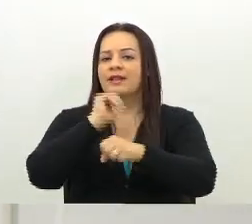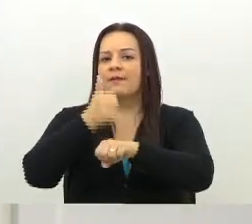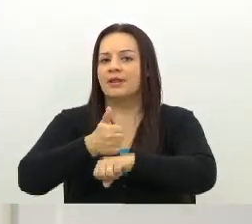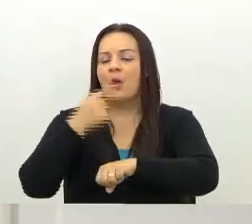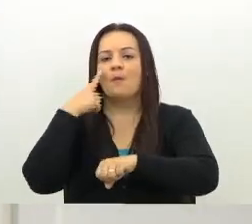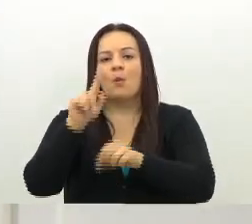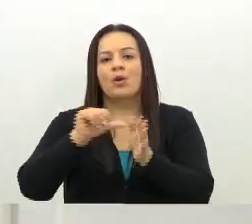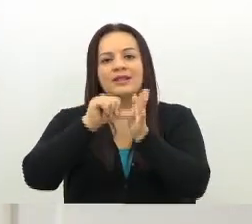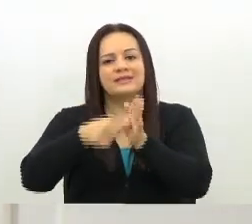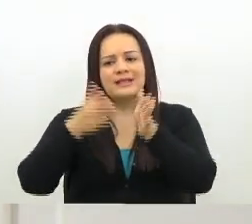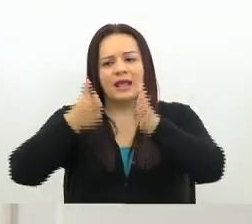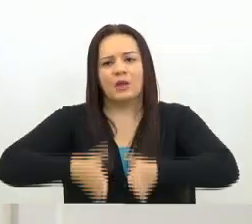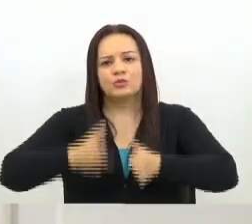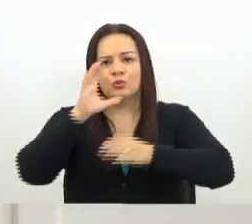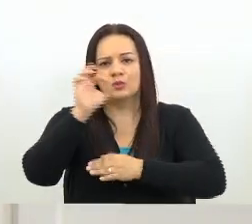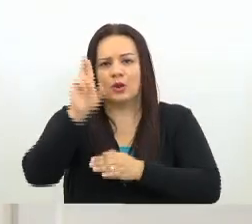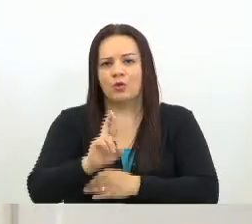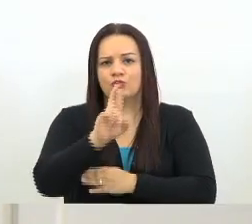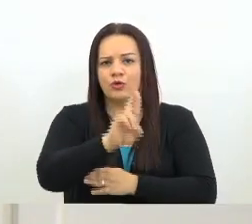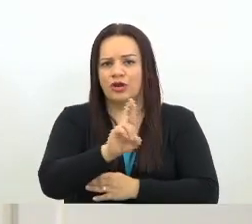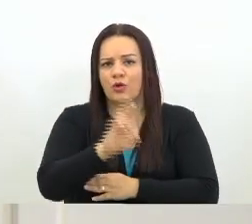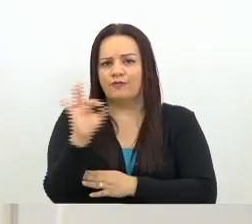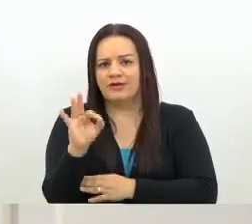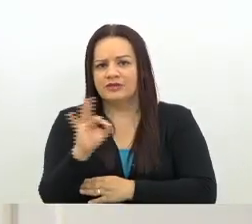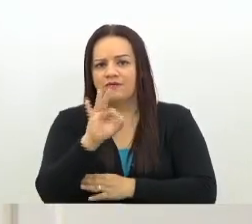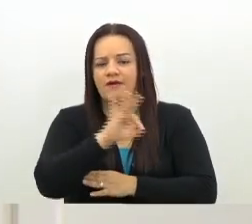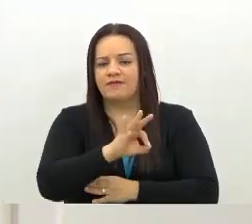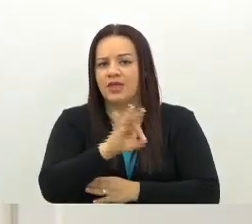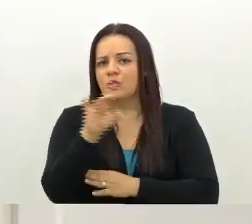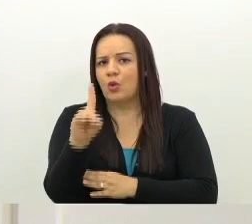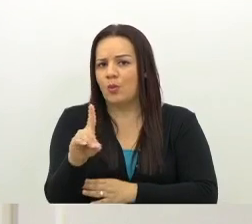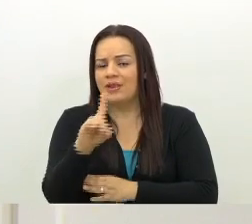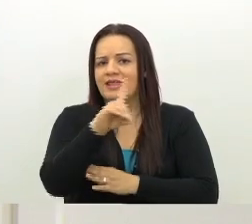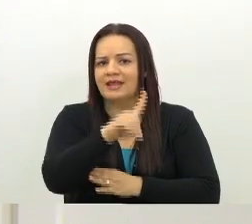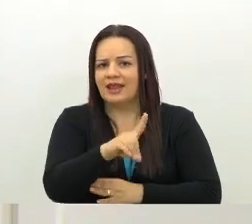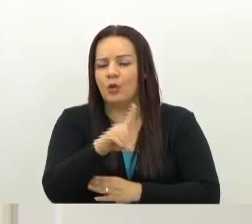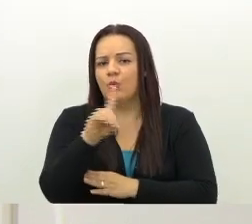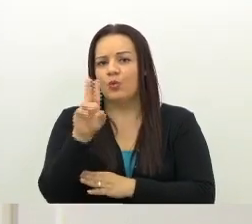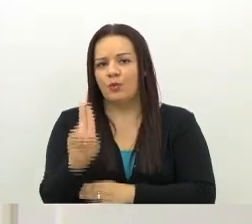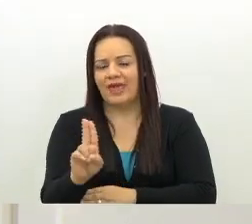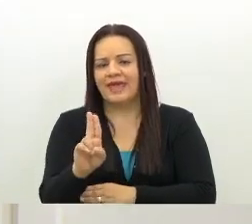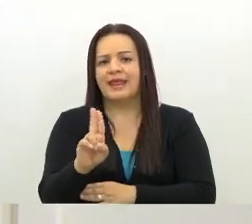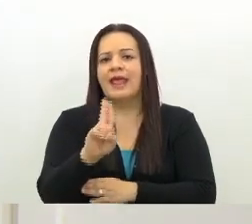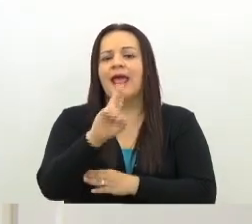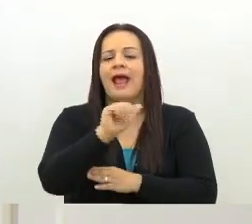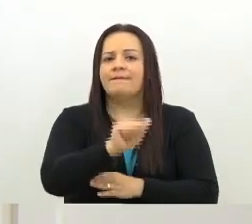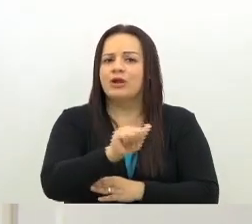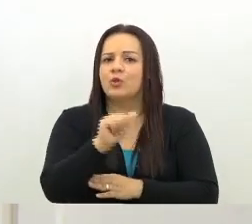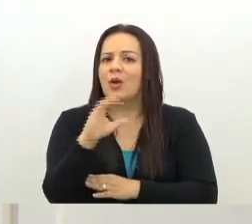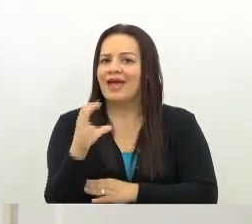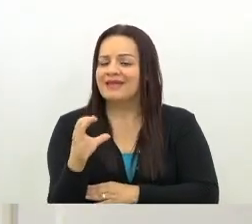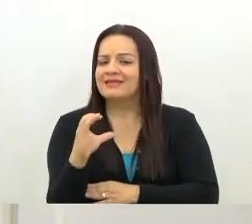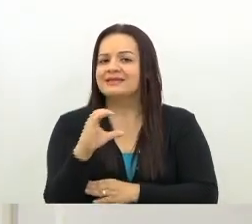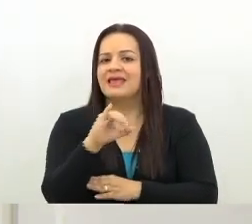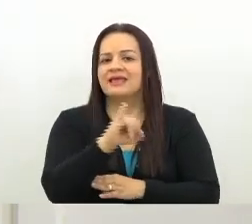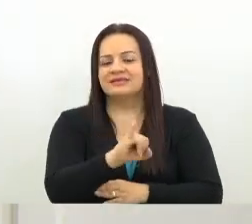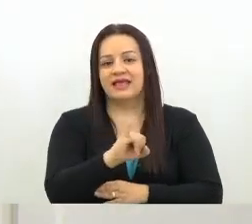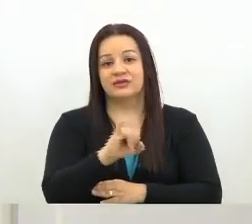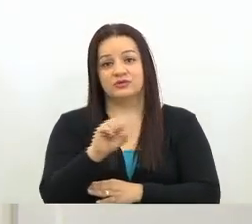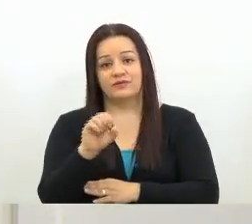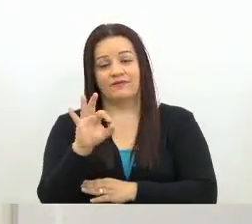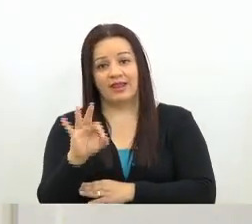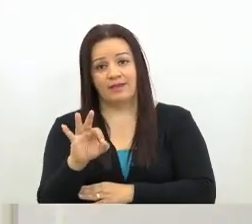destacados costarricenses como Rodrigo Facio, Fabián Dobles, Daniel Oduber, Alberto Cañas e Isaac Felipe